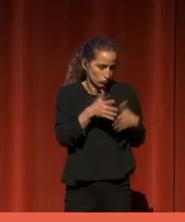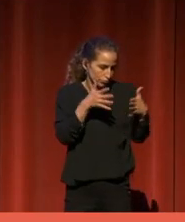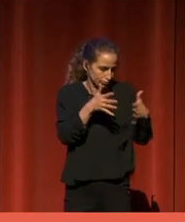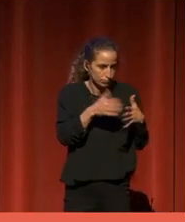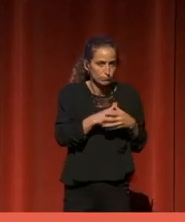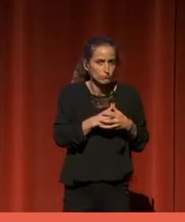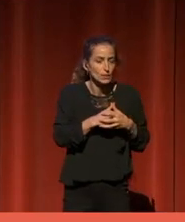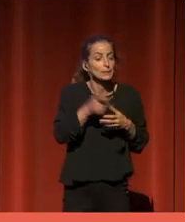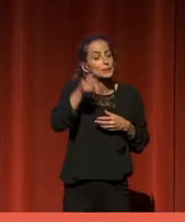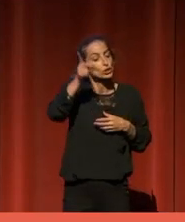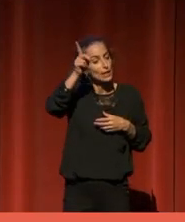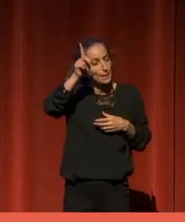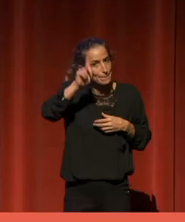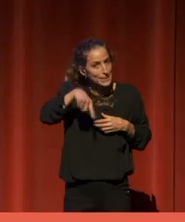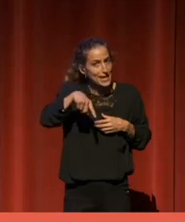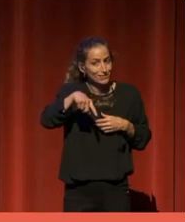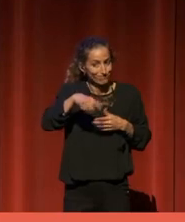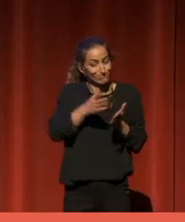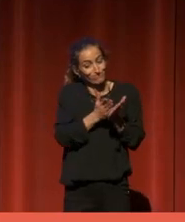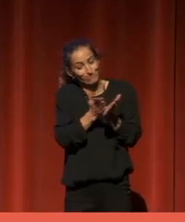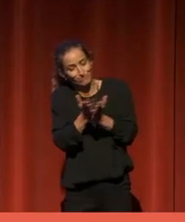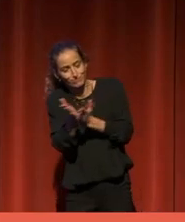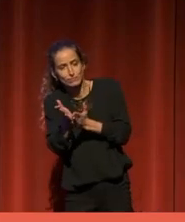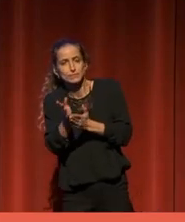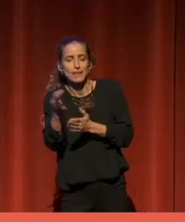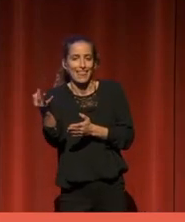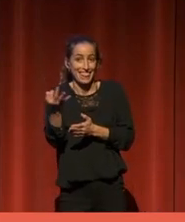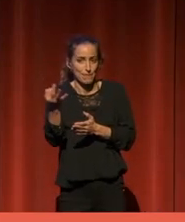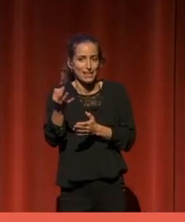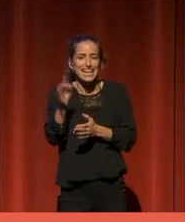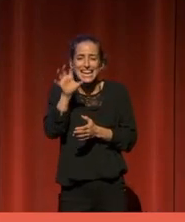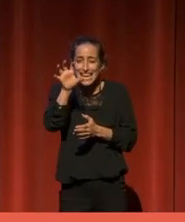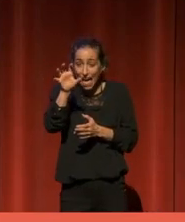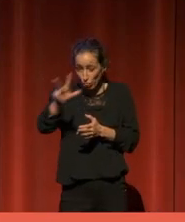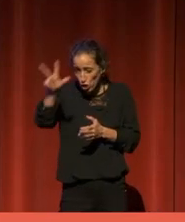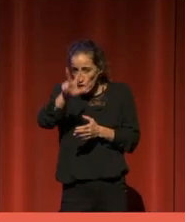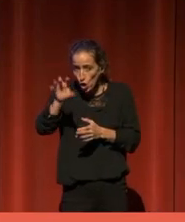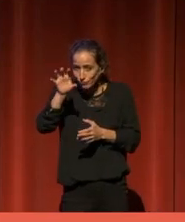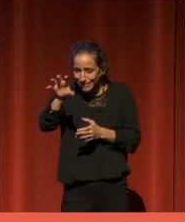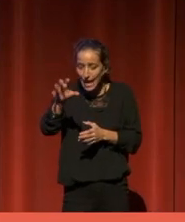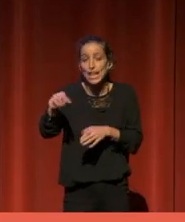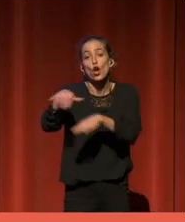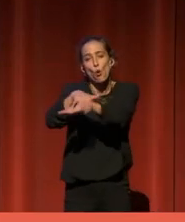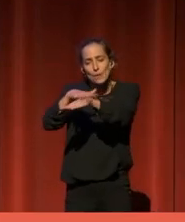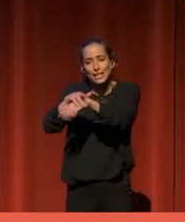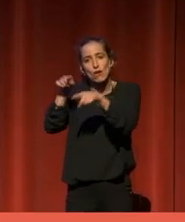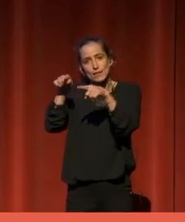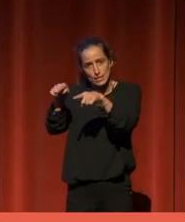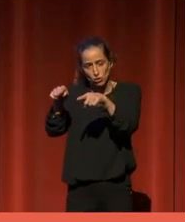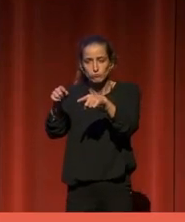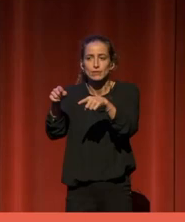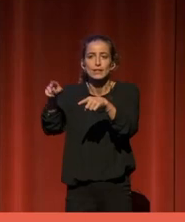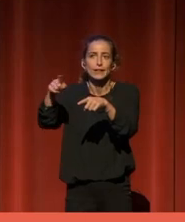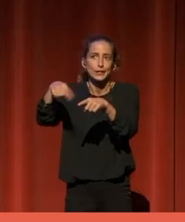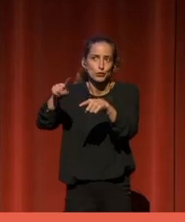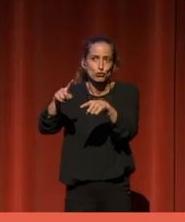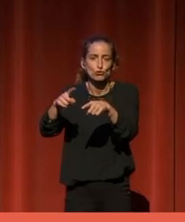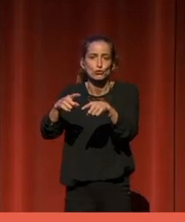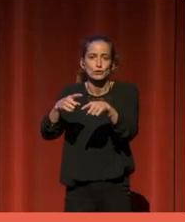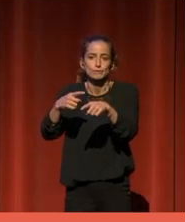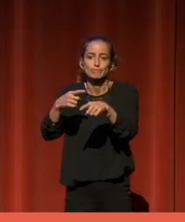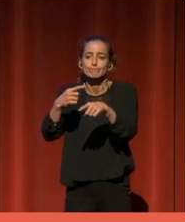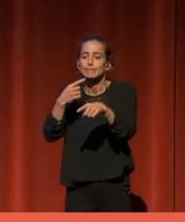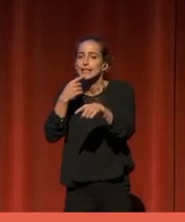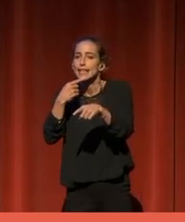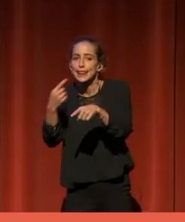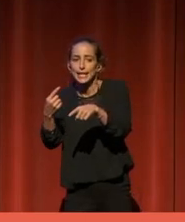desde el nivel nacional Así que son los los gobiernos nacionales los que dicen a eh Europa